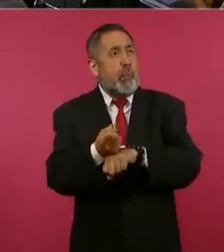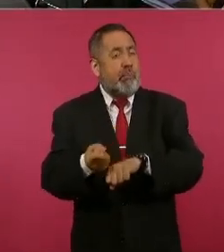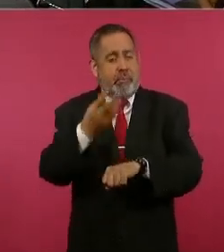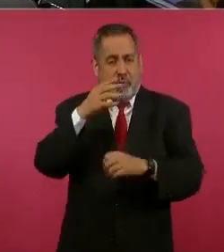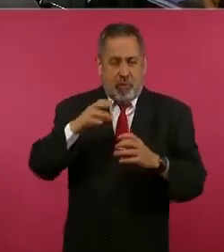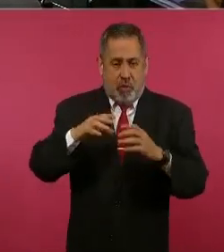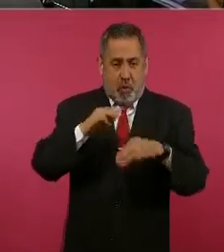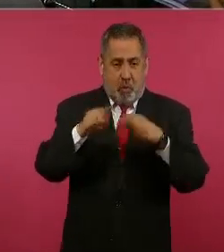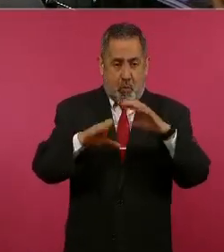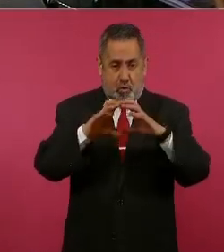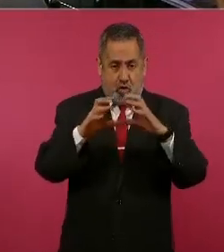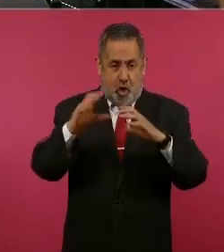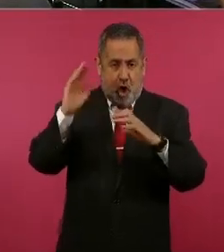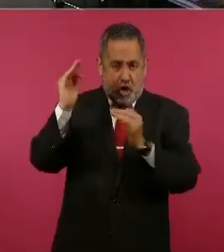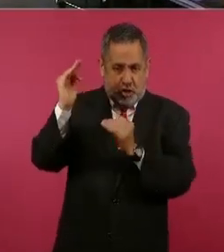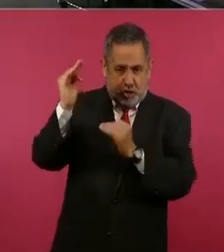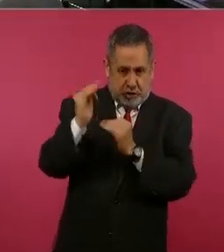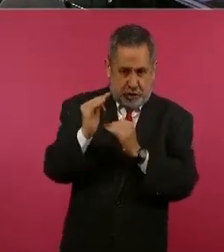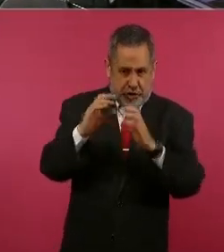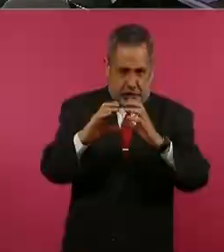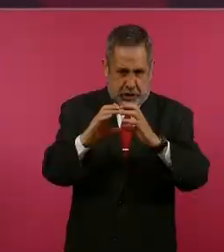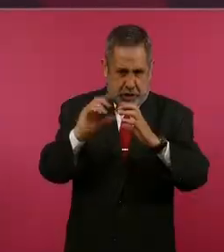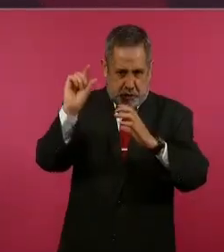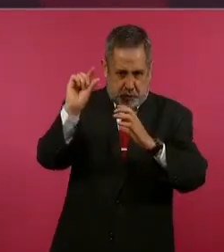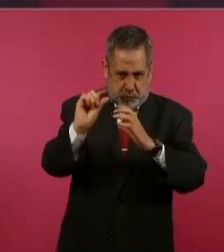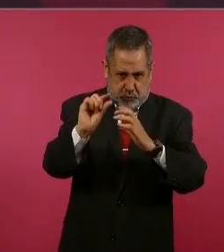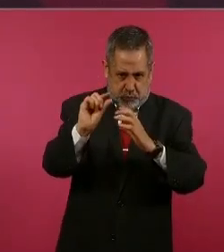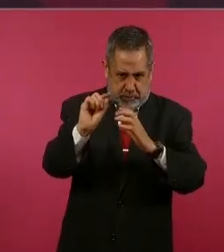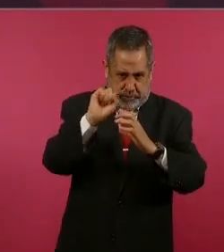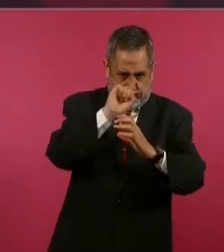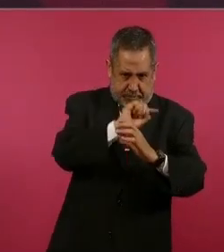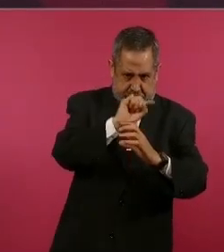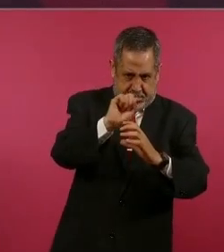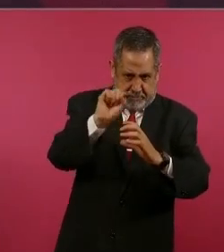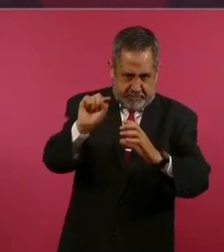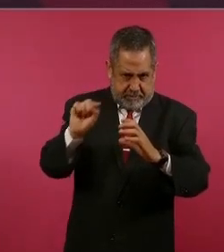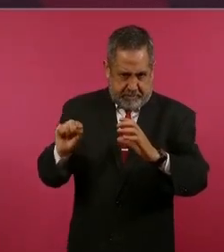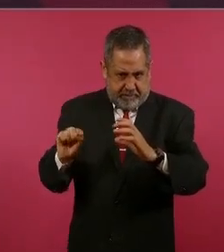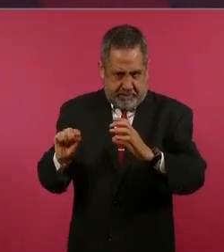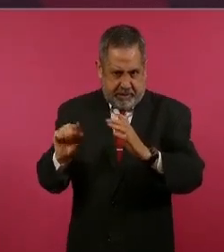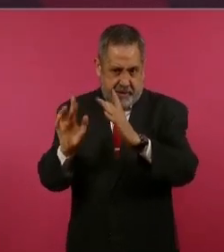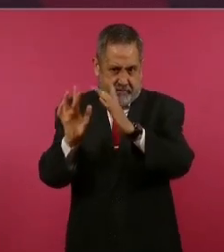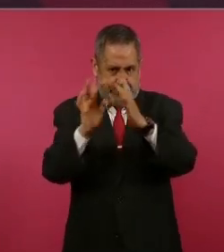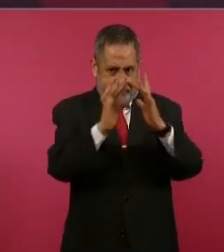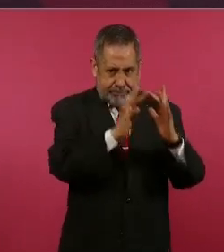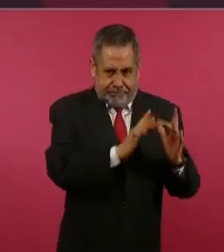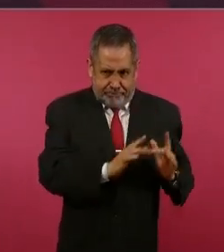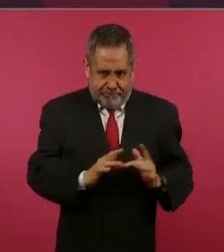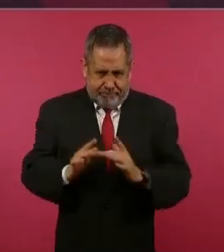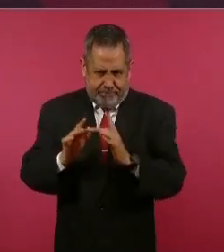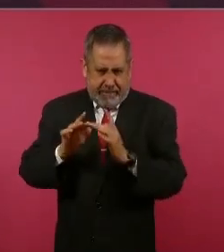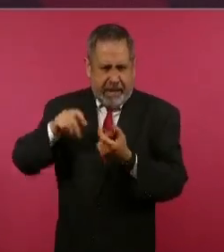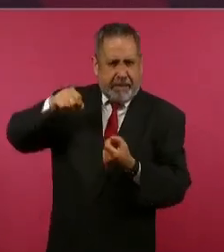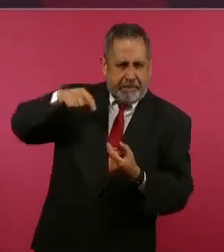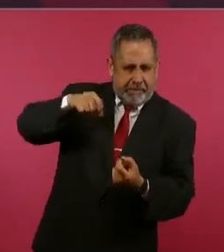colocados a poca distancia para que se tenga comunicación